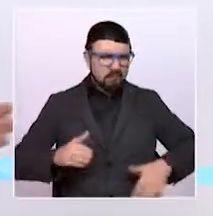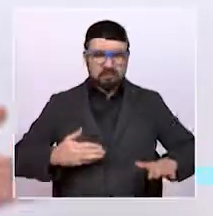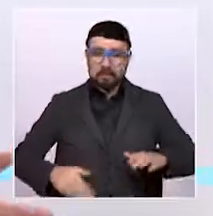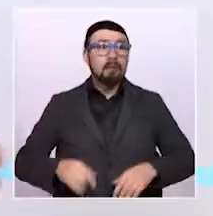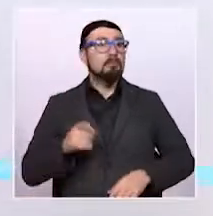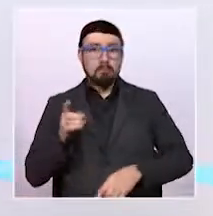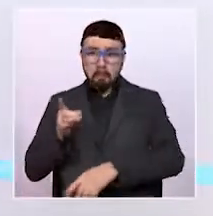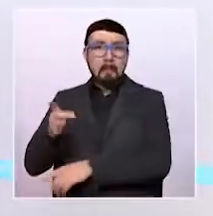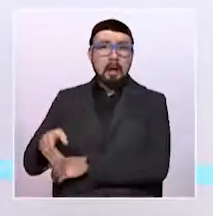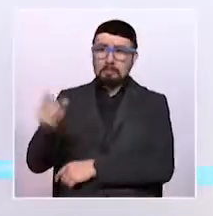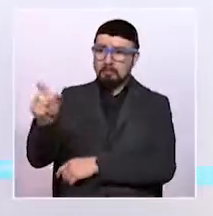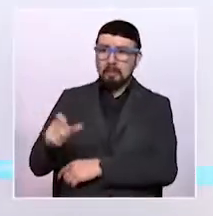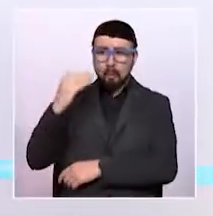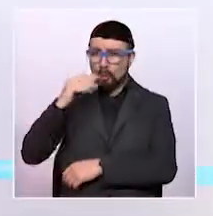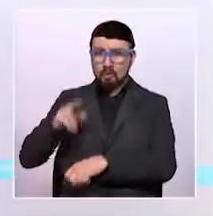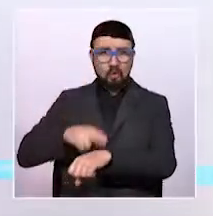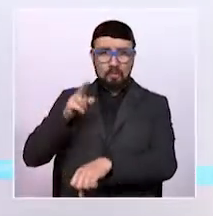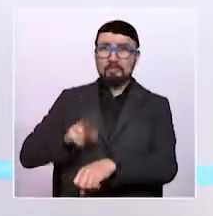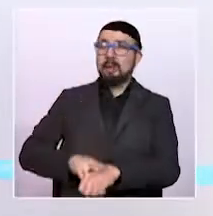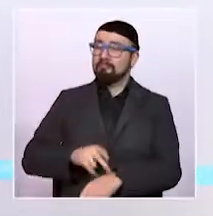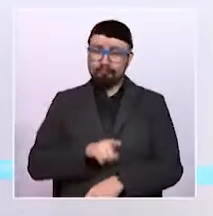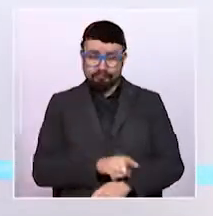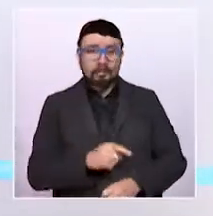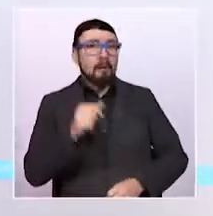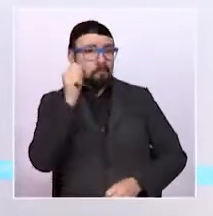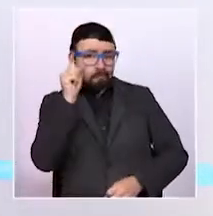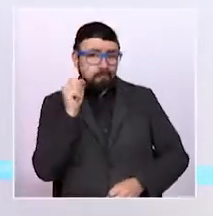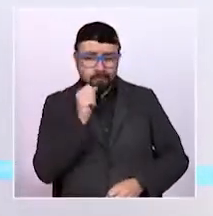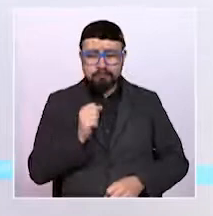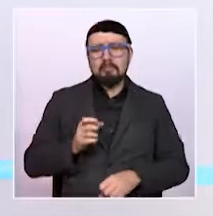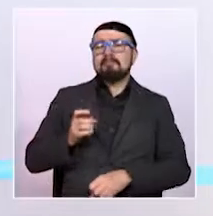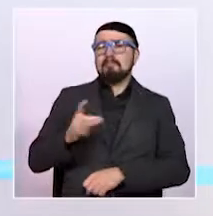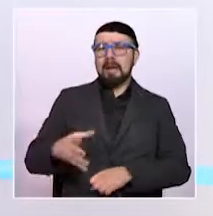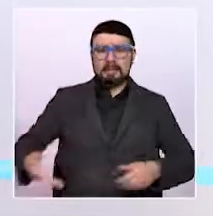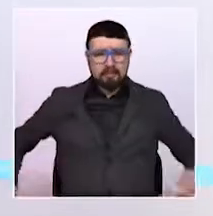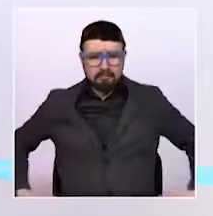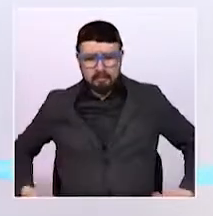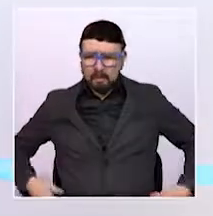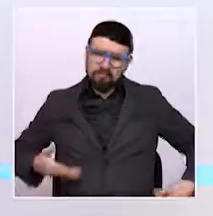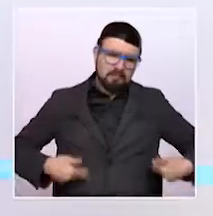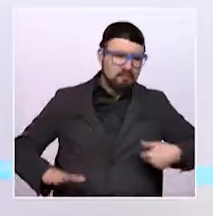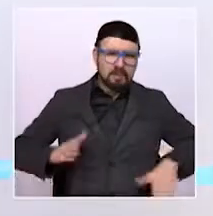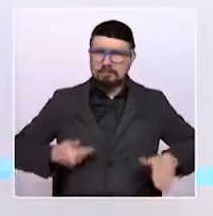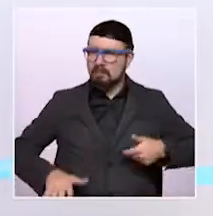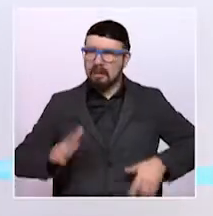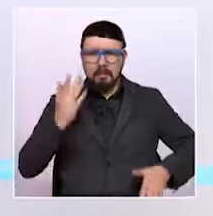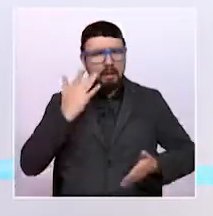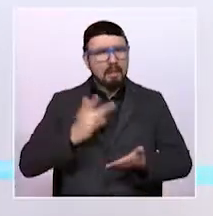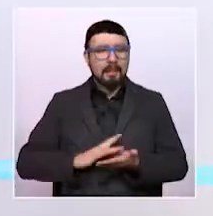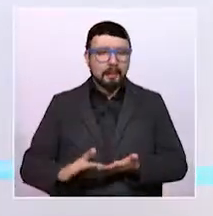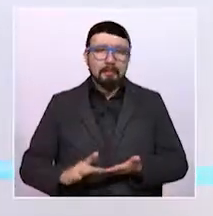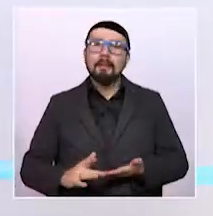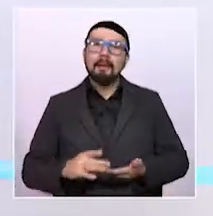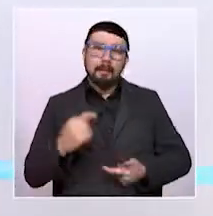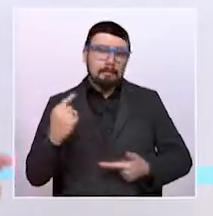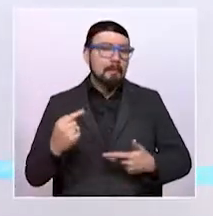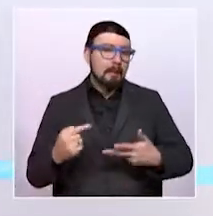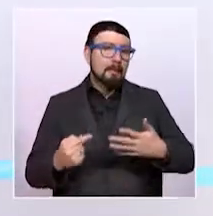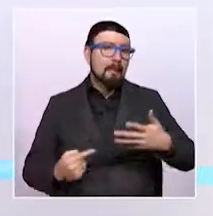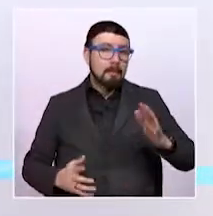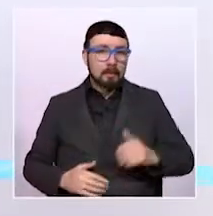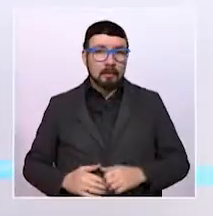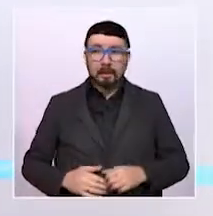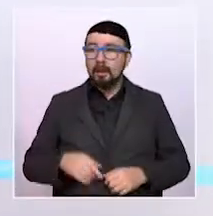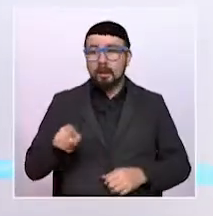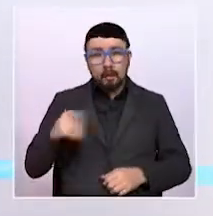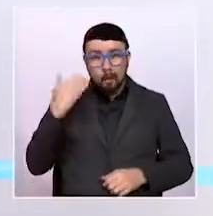a comparación de las proteínas que se elimina una persona normalmente si no están en embarazo y por eso es que se presentan todas estas cosas los pacientes cuando se hinchan